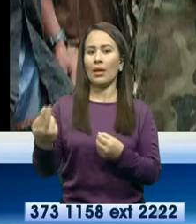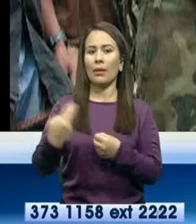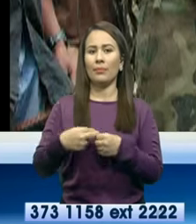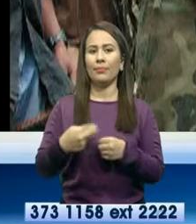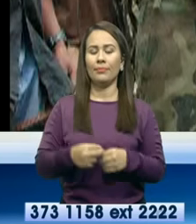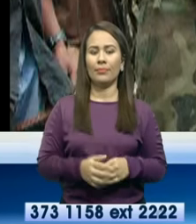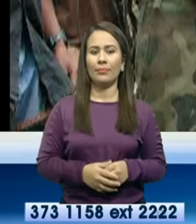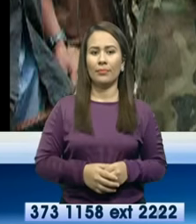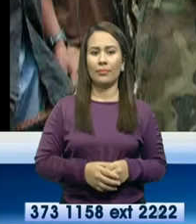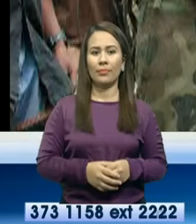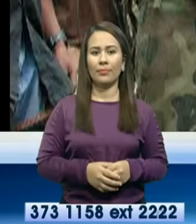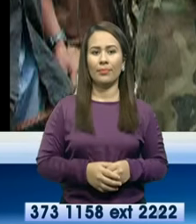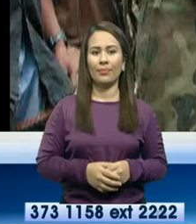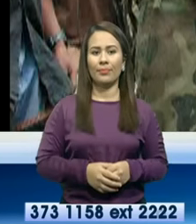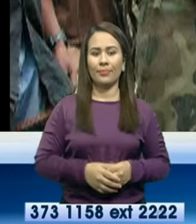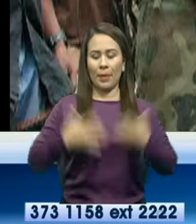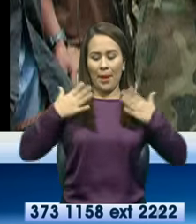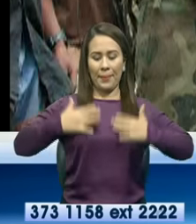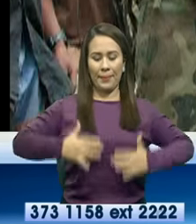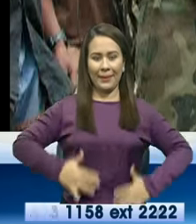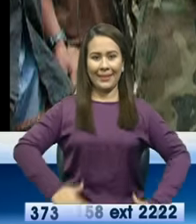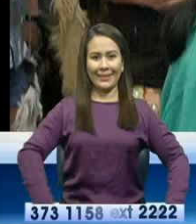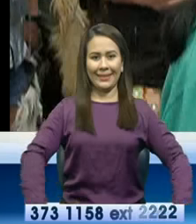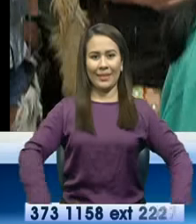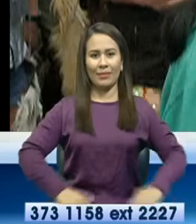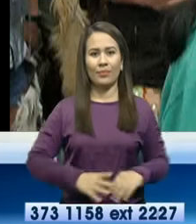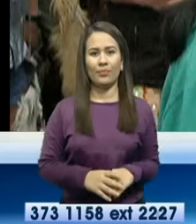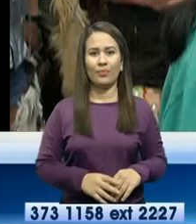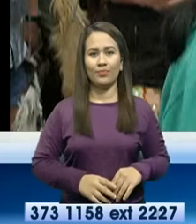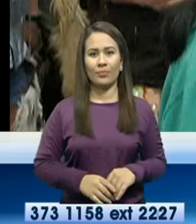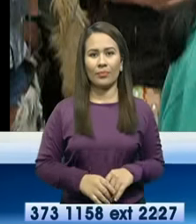que nos vestimos